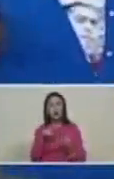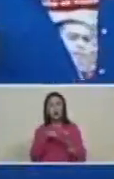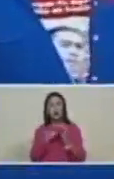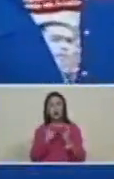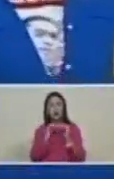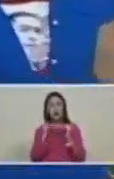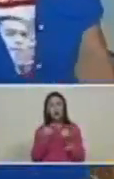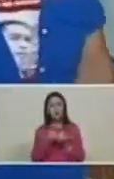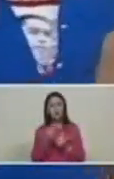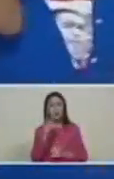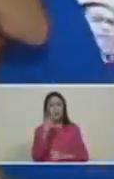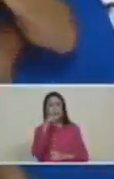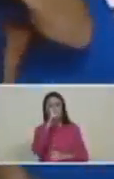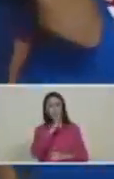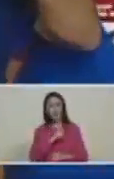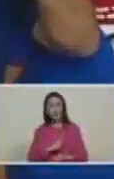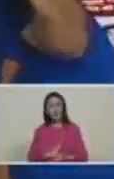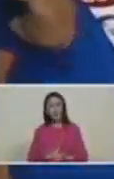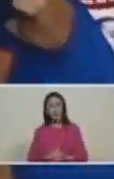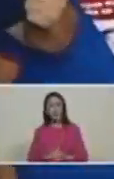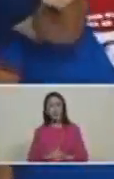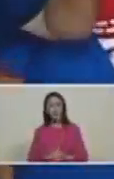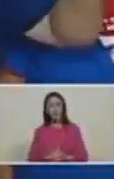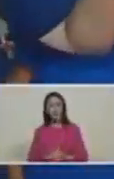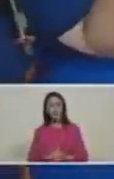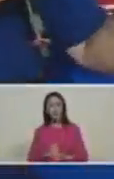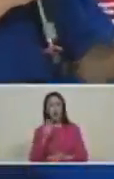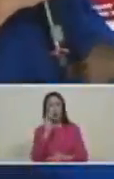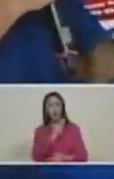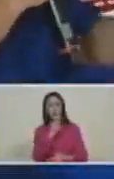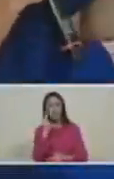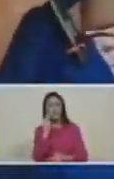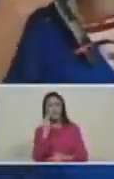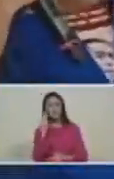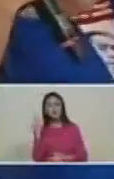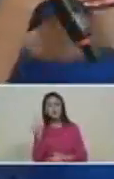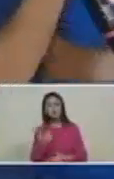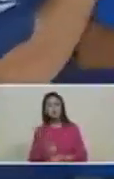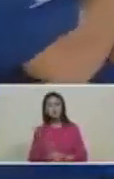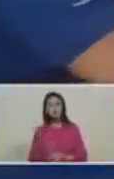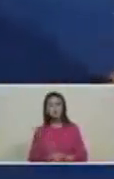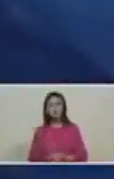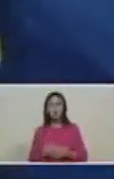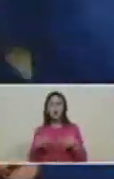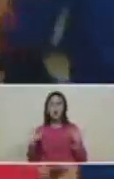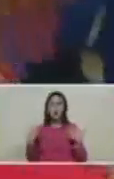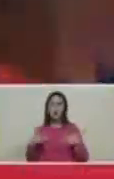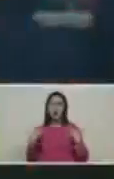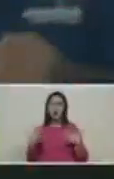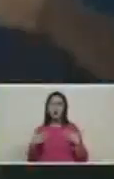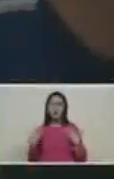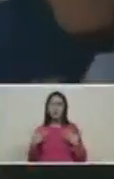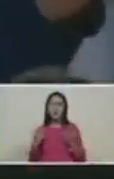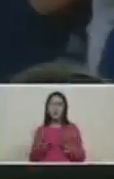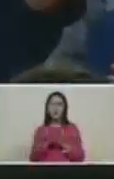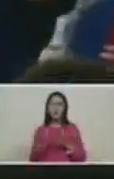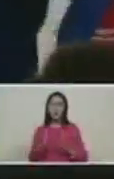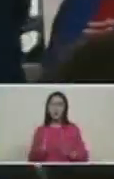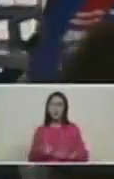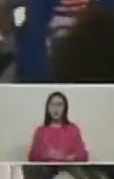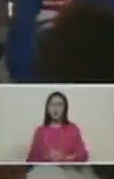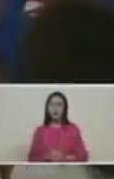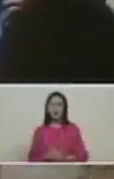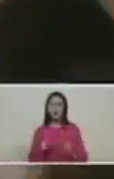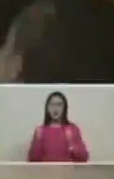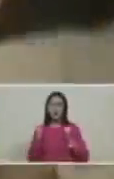de cuarto año, donde vamos a ver ese compromiso, esa emoción, esa alegría de los estudiantes. ¡Que